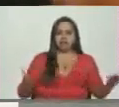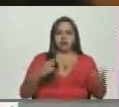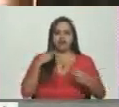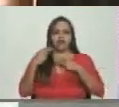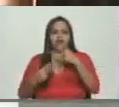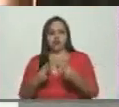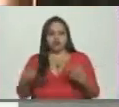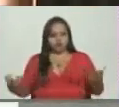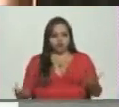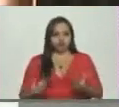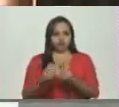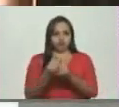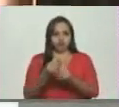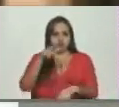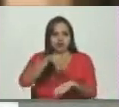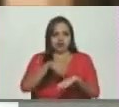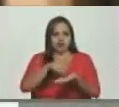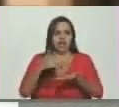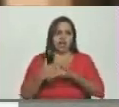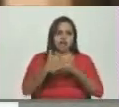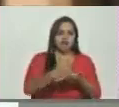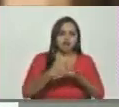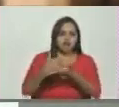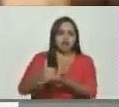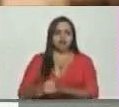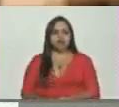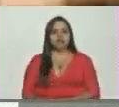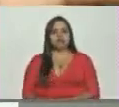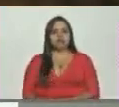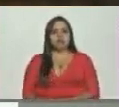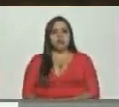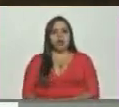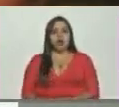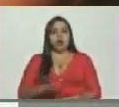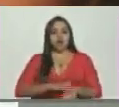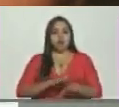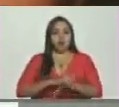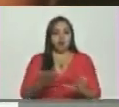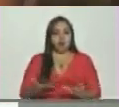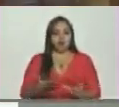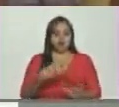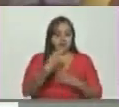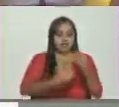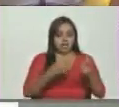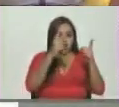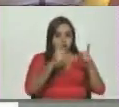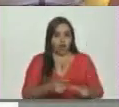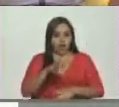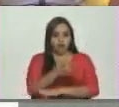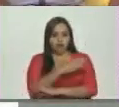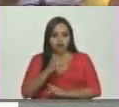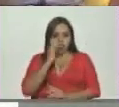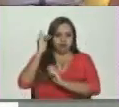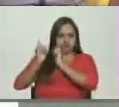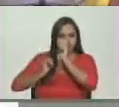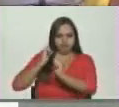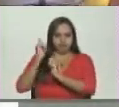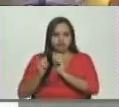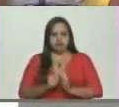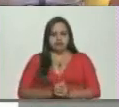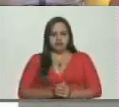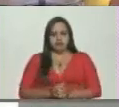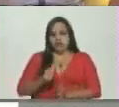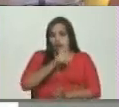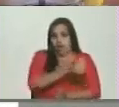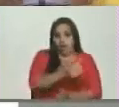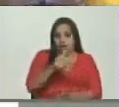ayudarme en esto, porque tomaron lo que es la realización de la pieza, la grabación de la pieza, y cada uno